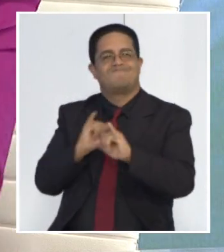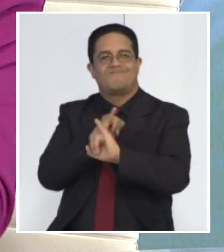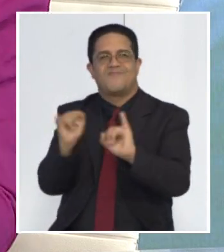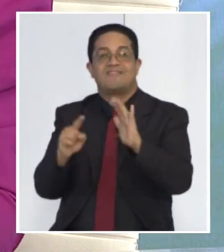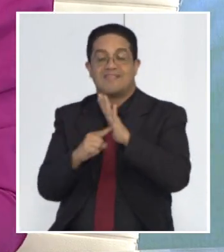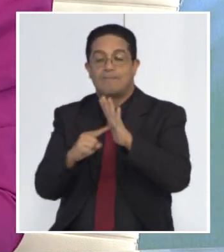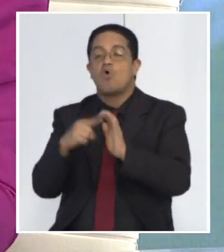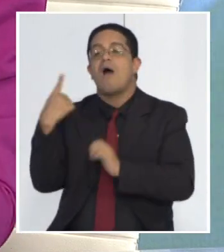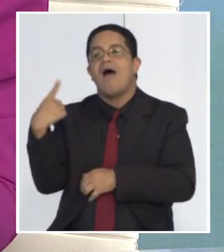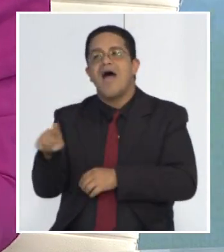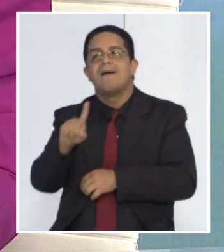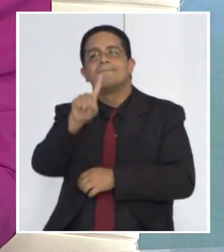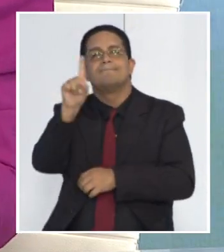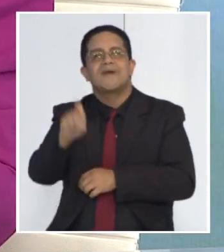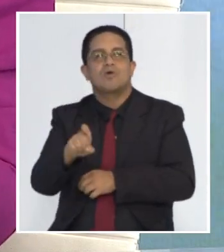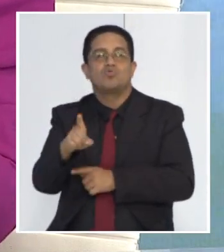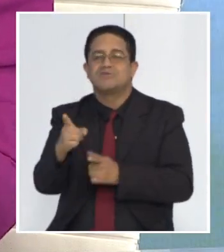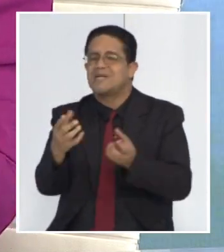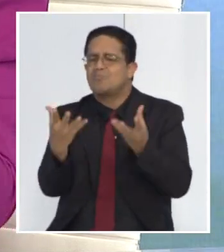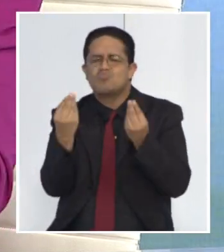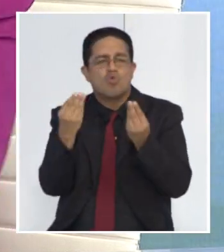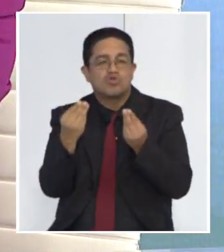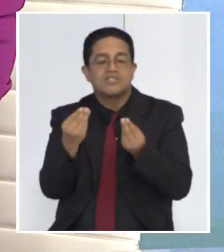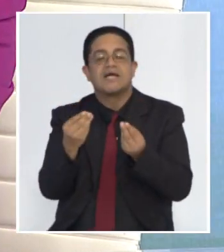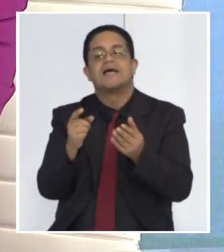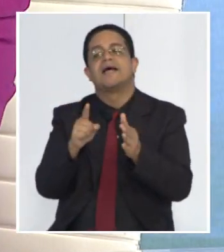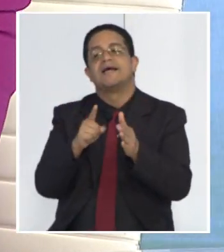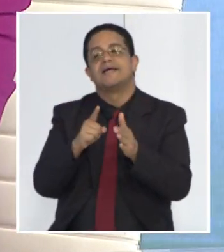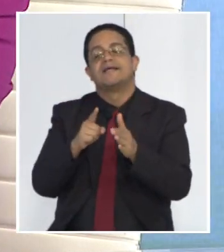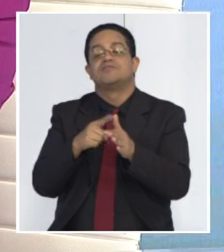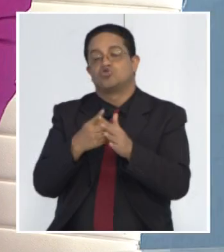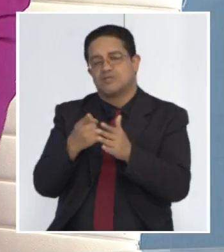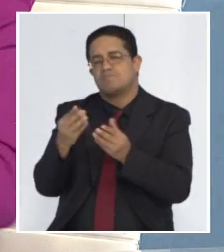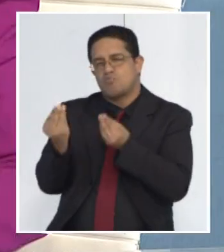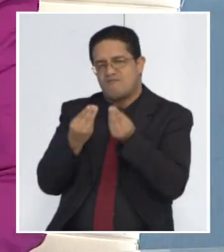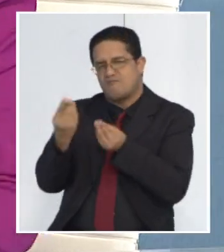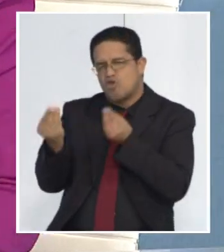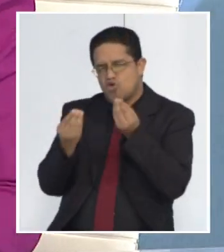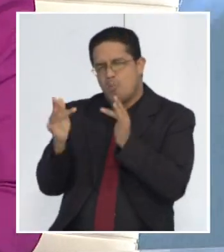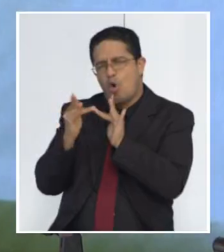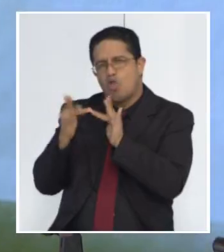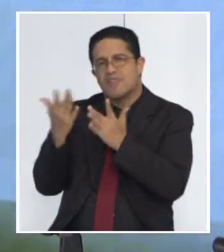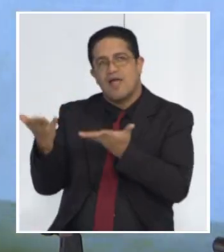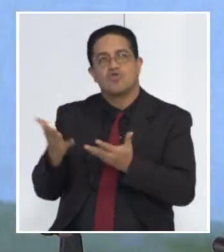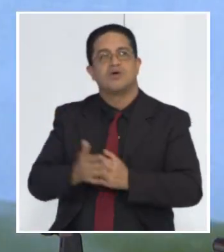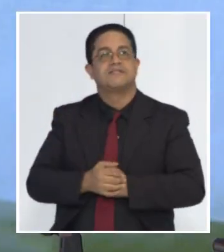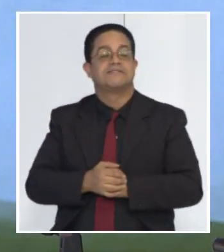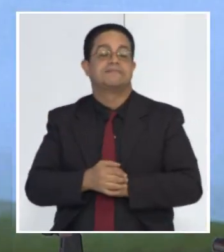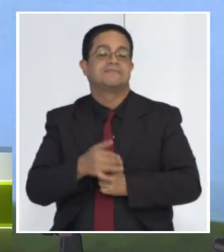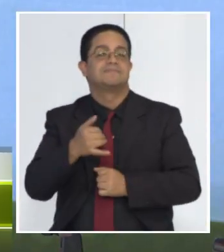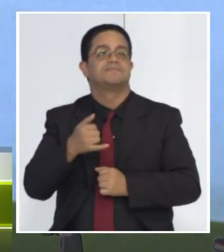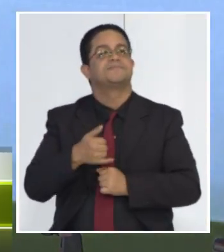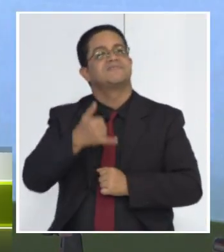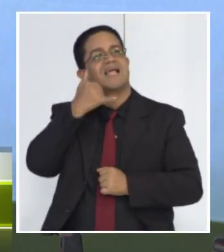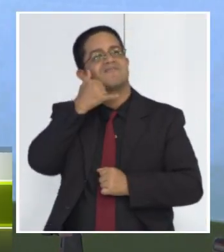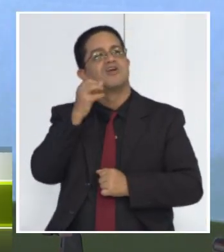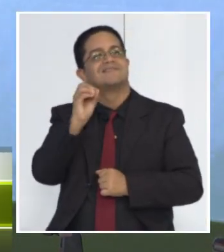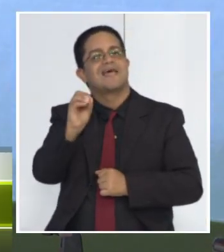muchas preguntas que nos llegaron, nos llegaron muchas, así que vamos a darle su vía de contacto para que lo puedan contactar. Como no, mi teléfono es